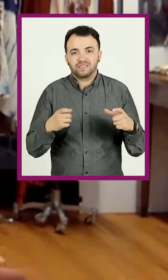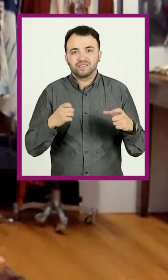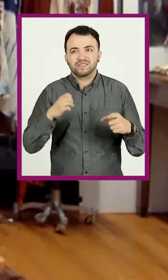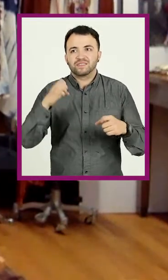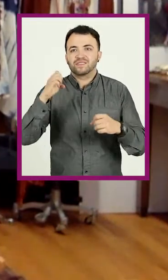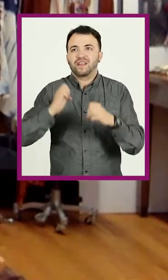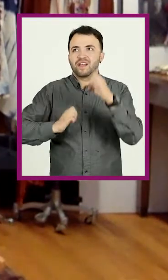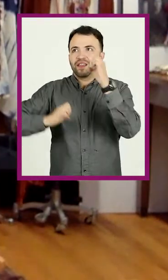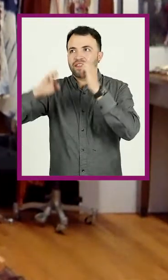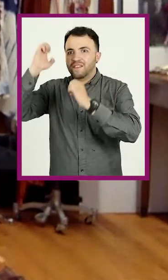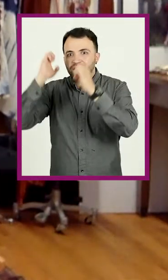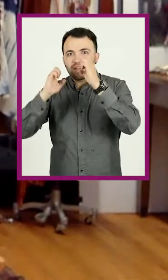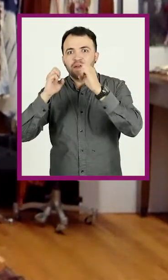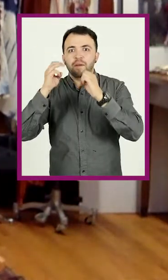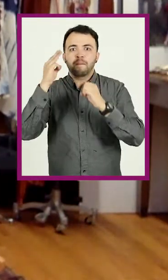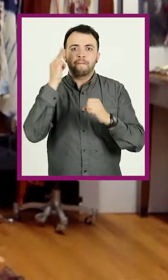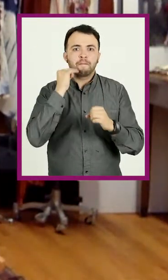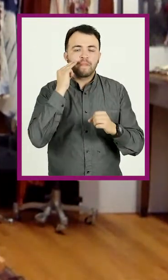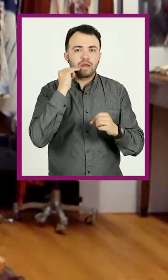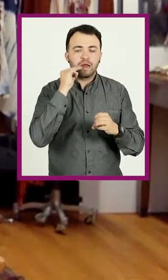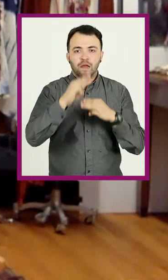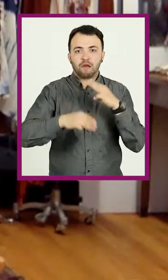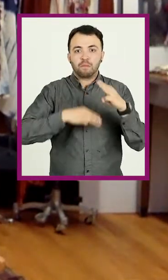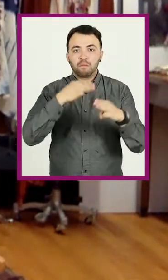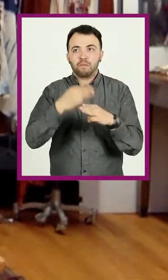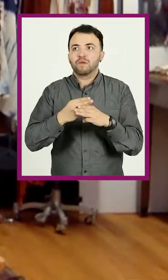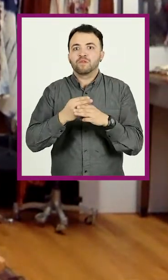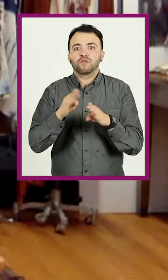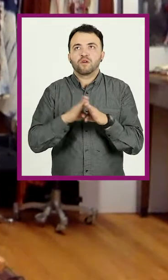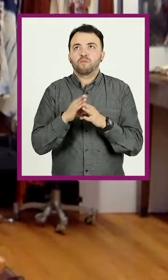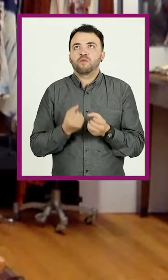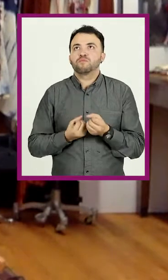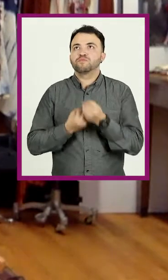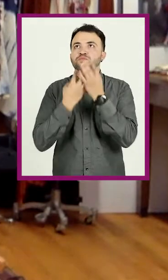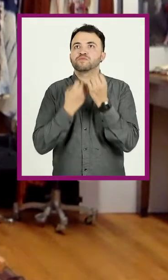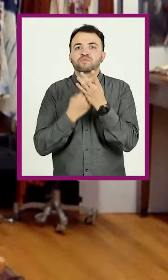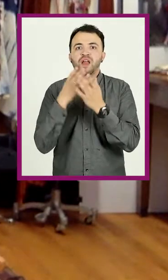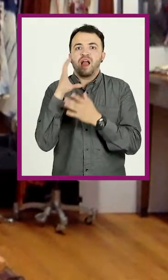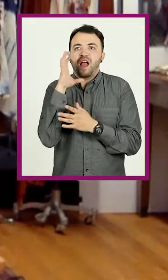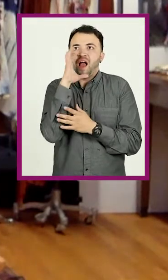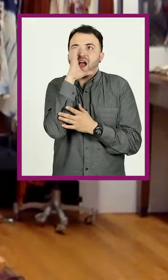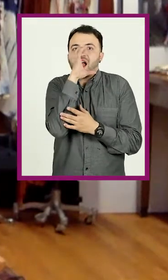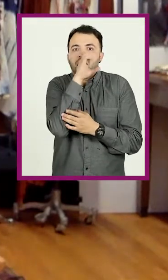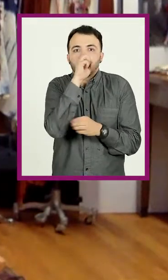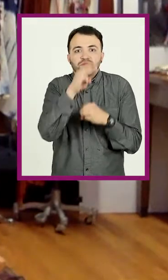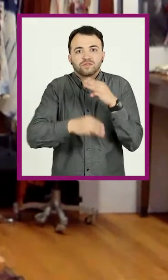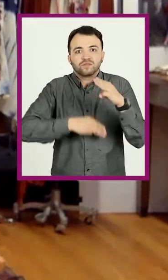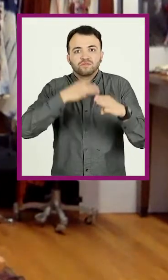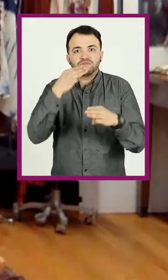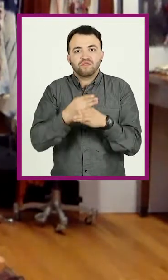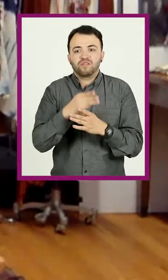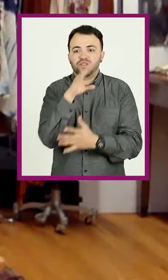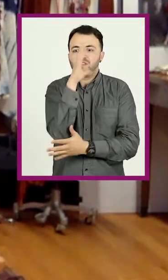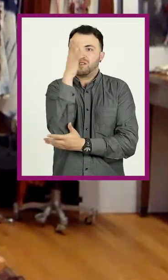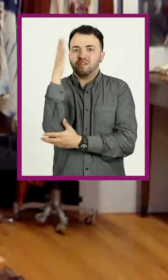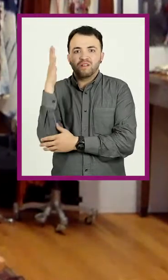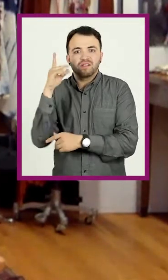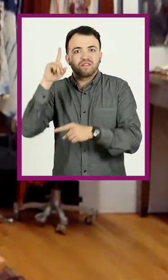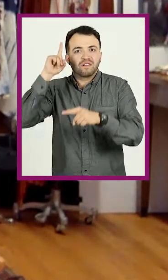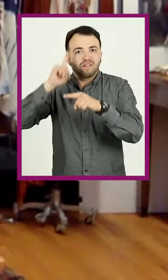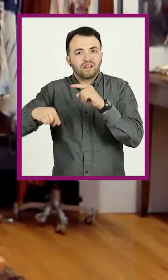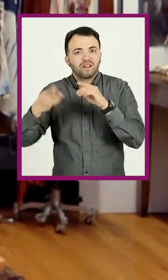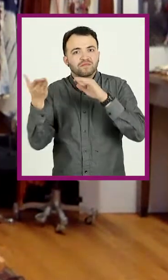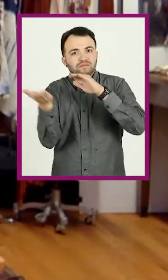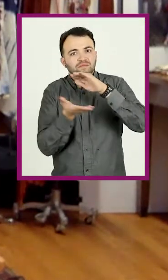mercados globales han contribuido al calentamiento global, a la deforestación, a la extinción de